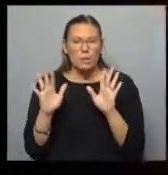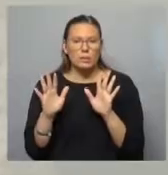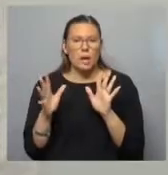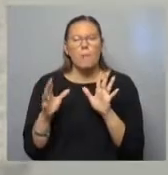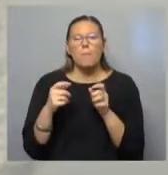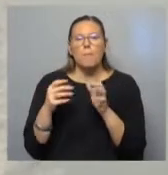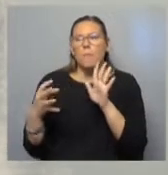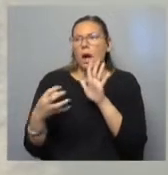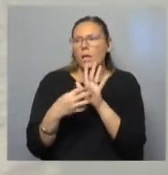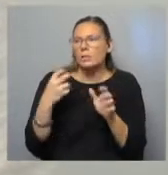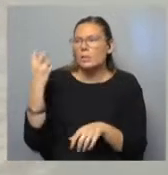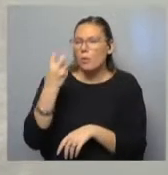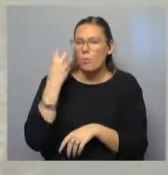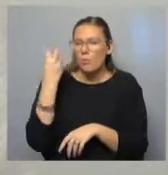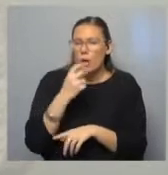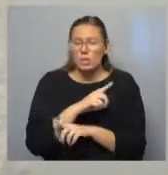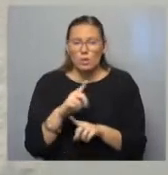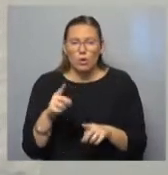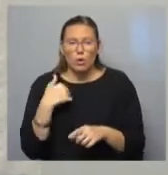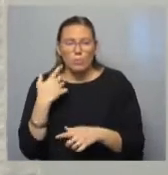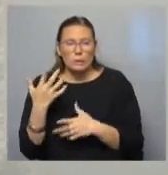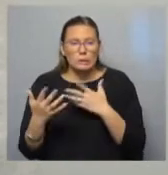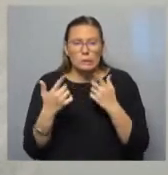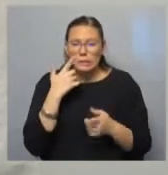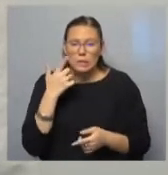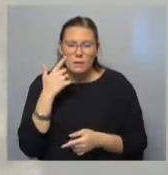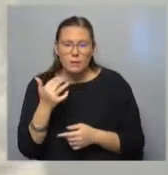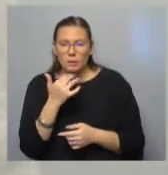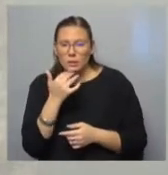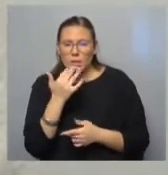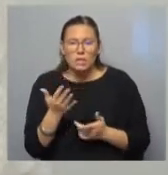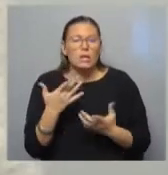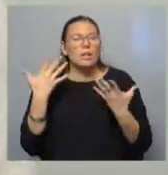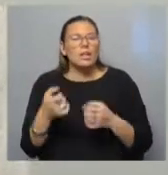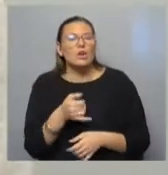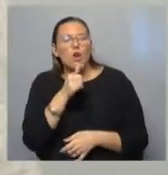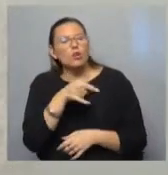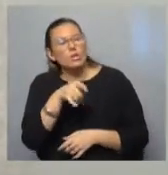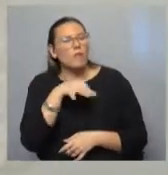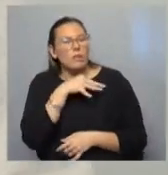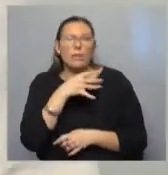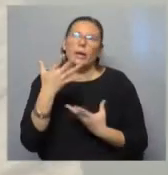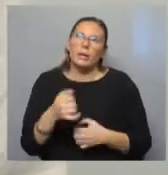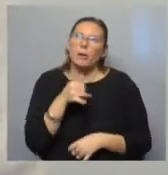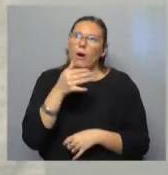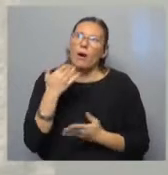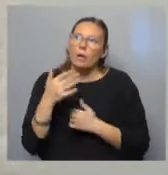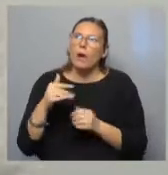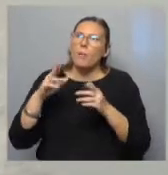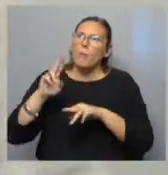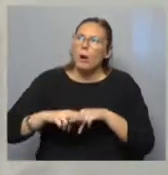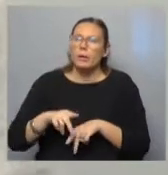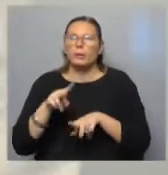manchas, buscando medio a ciegas, sin saber bien. No es que si quiero hablar de la vida, o quiero hablar de la muerte, o quiero hablar del